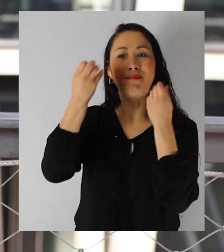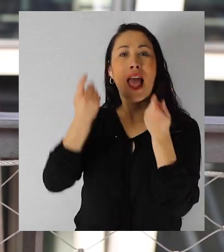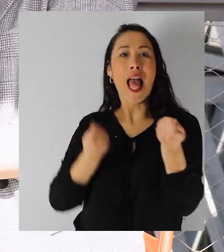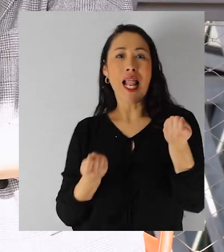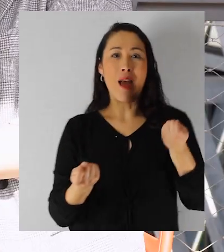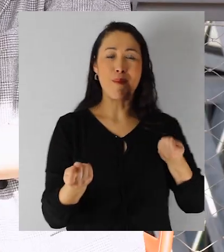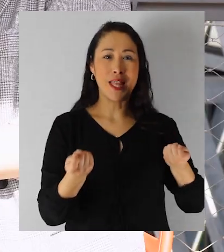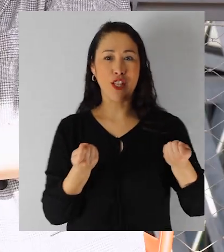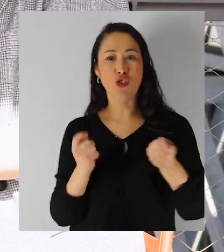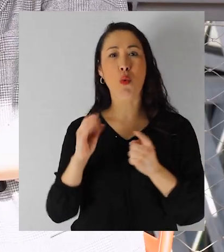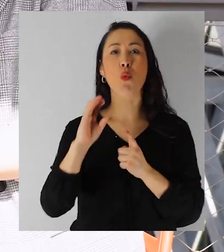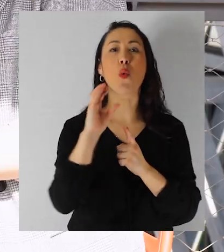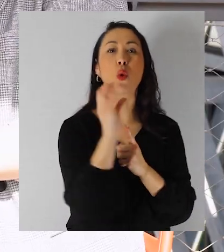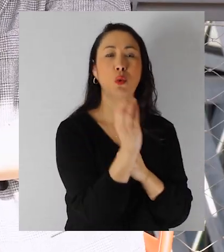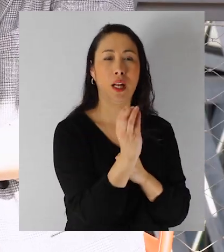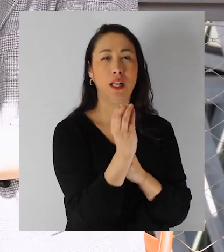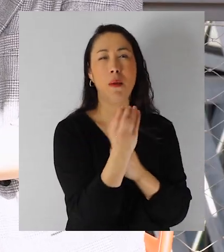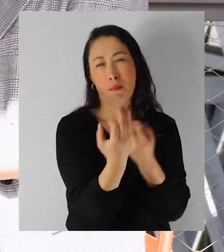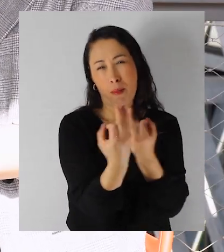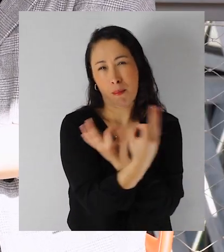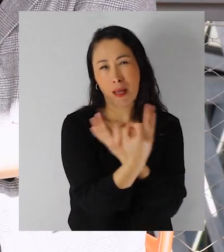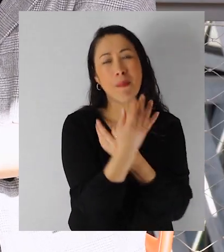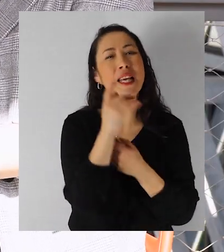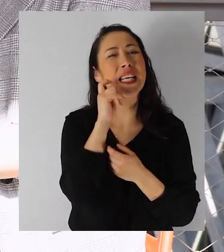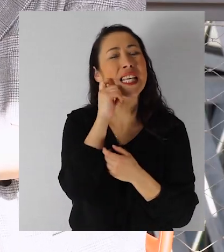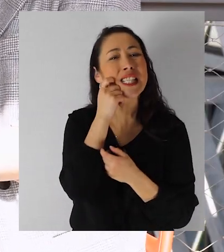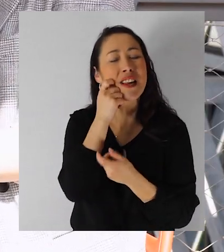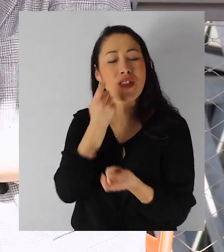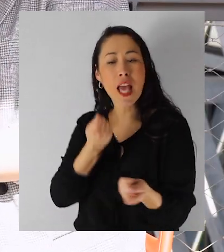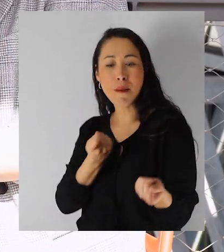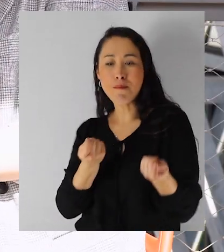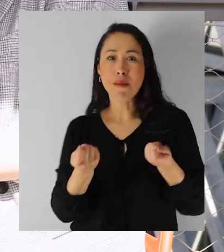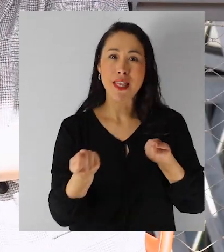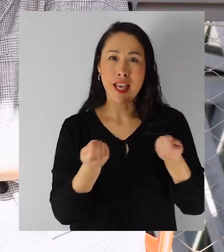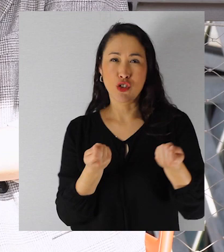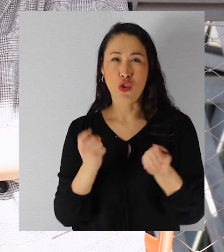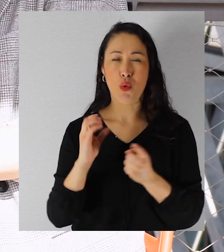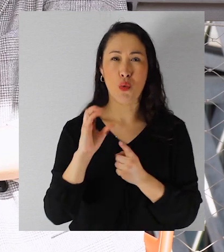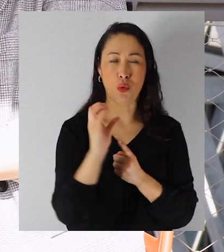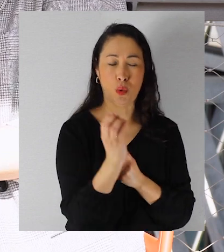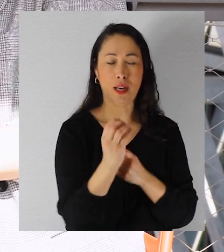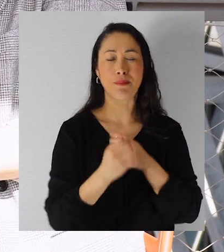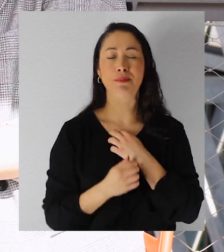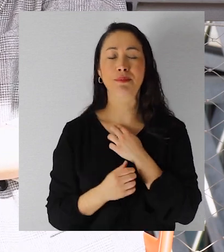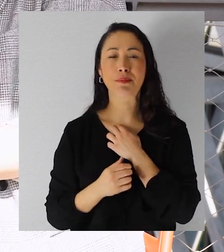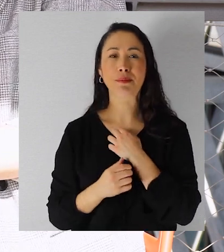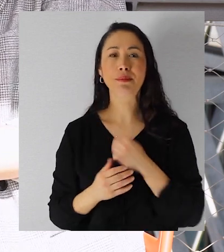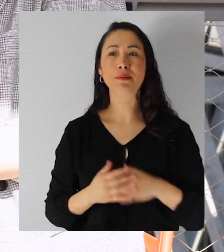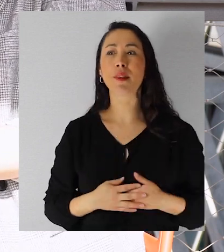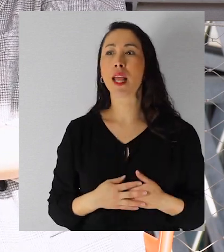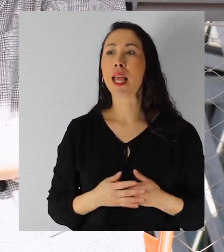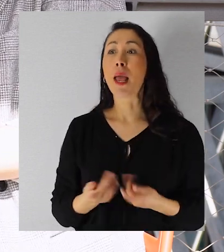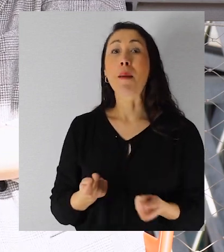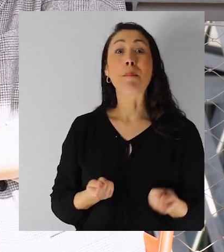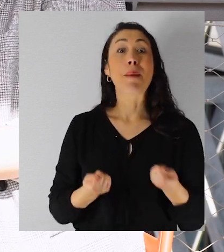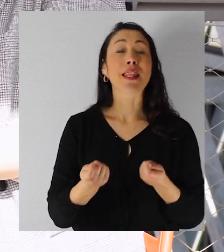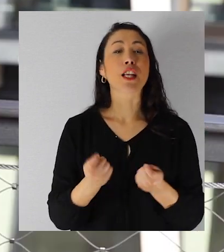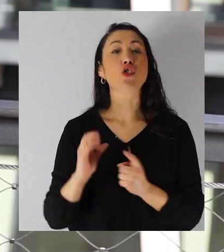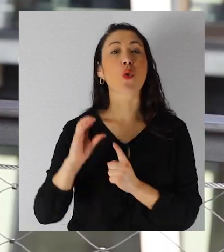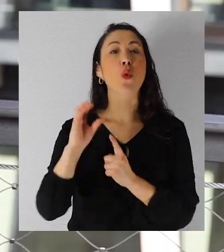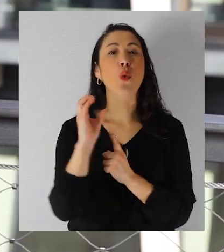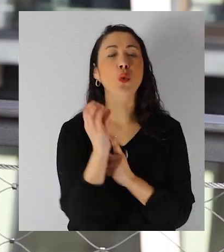cultural. Explícame un poquito sobre eso de qué es lo que es la mediación cultural. Bueno, la mediación cultural tiene que ver